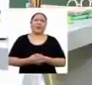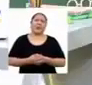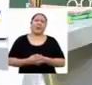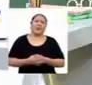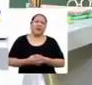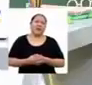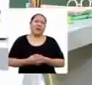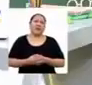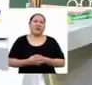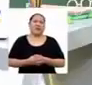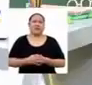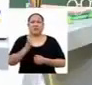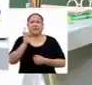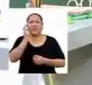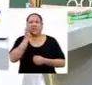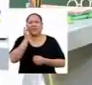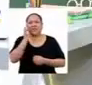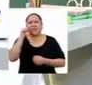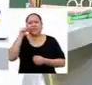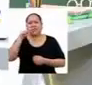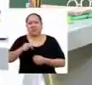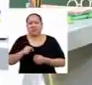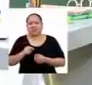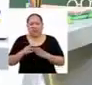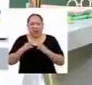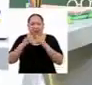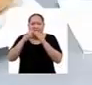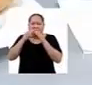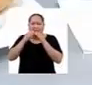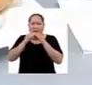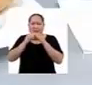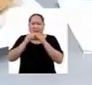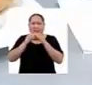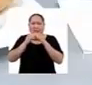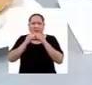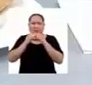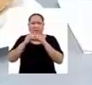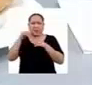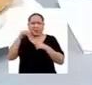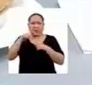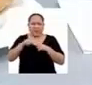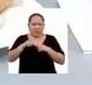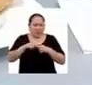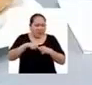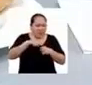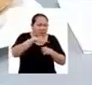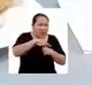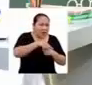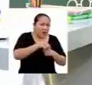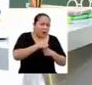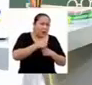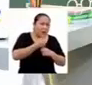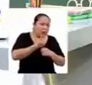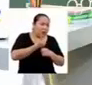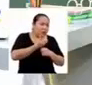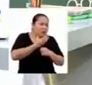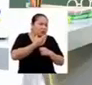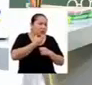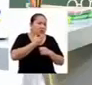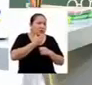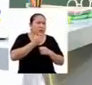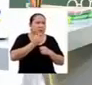¡Hala! ¡Qué rico este sándwich! Y ahora voy por el otro.